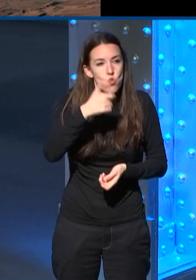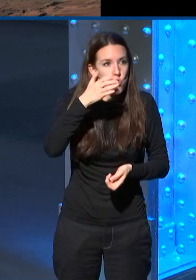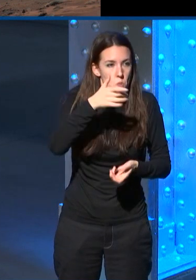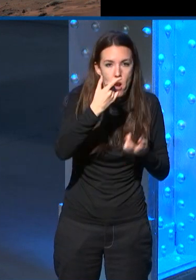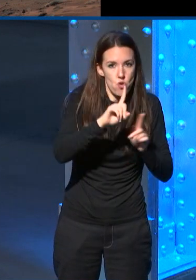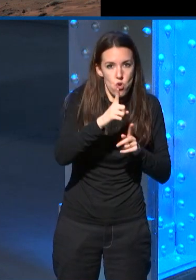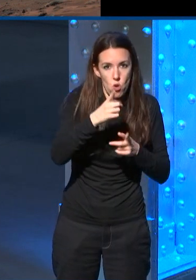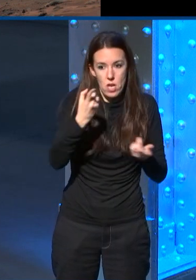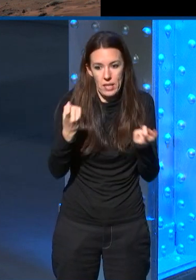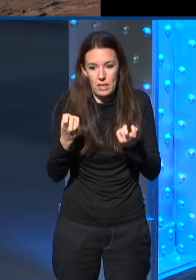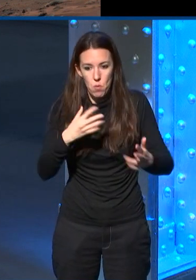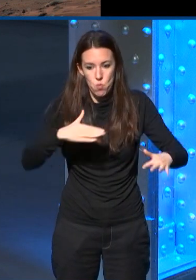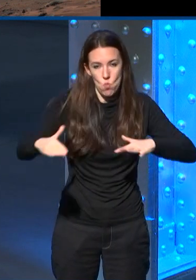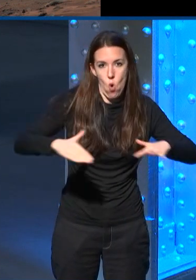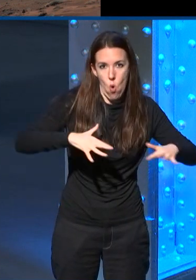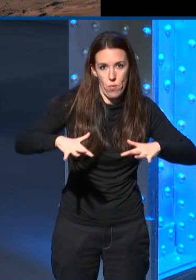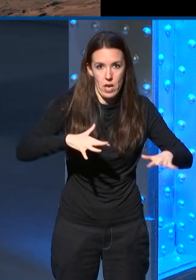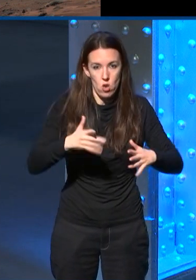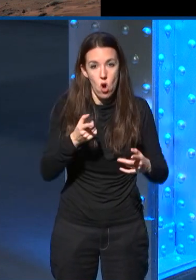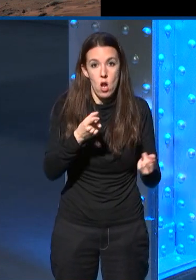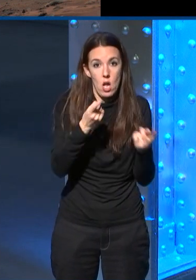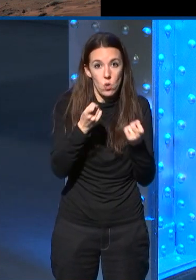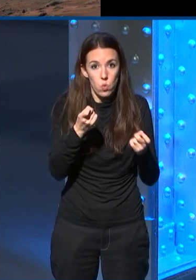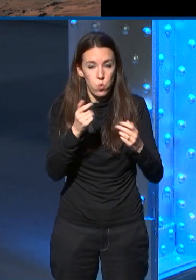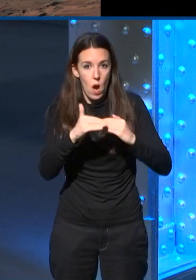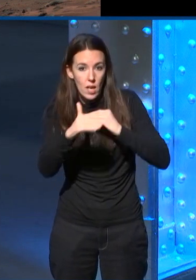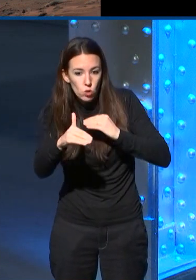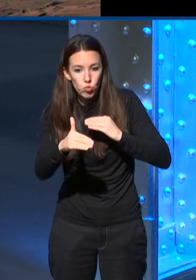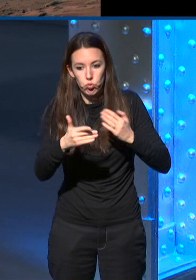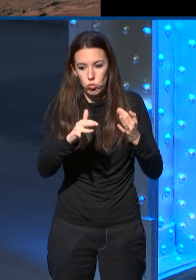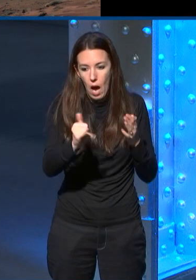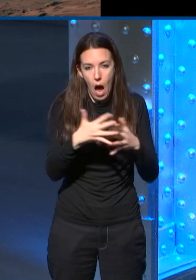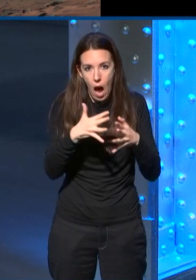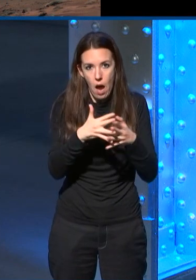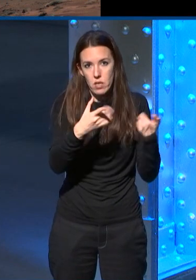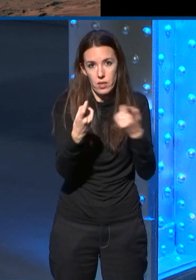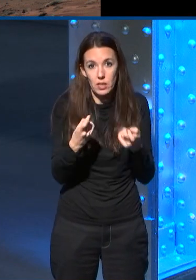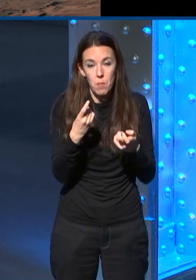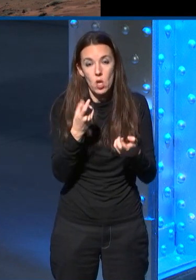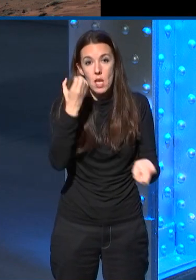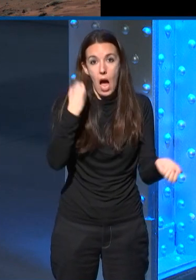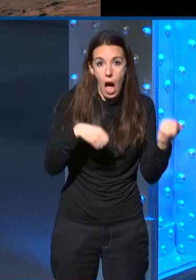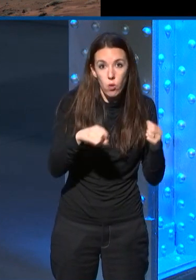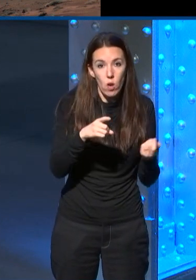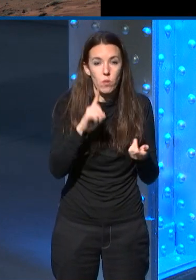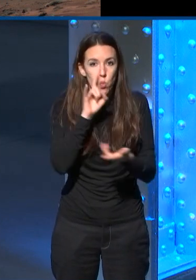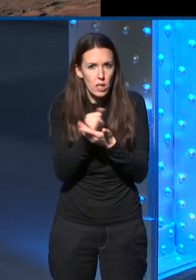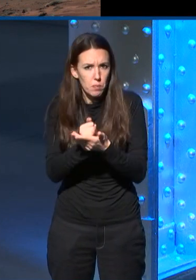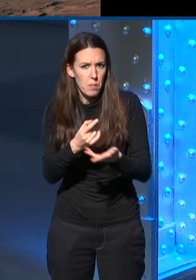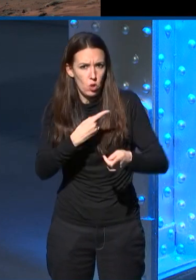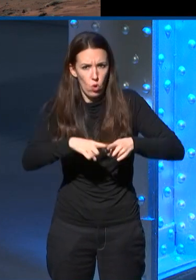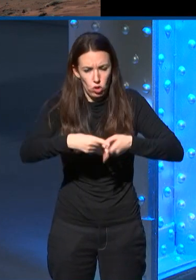movernos por la superficie de Marte, vamos a necesitar tener una estructura que nos soporte, obviamente. Necesitamos unos actuadores, algo que nos permita tocar, hacer